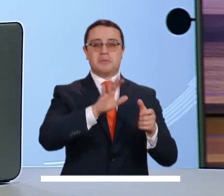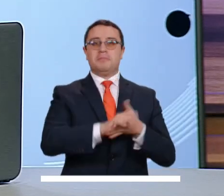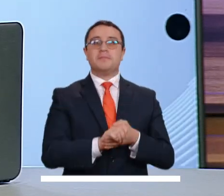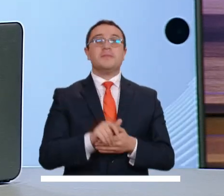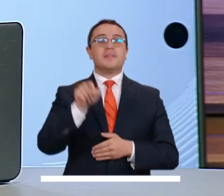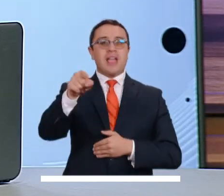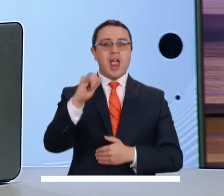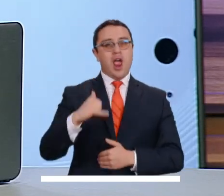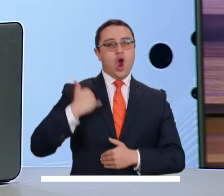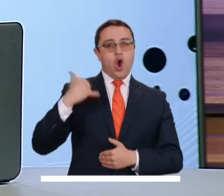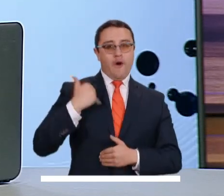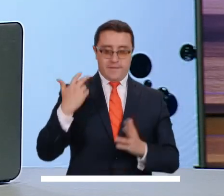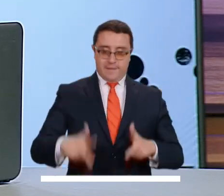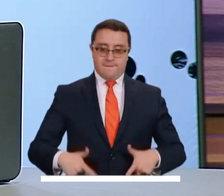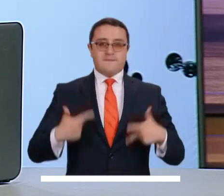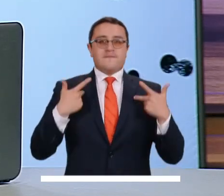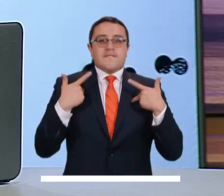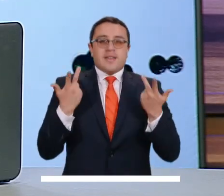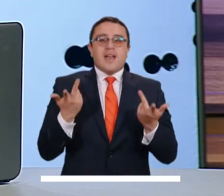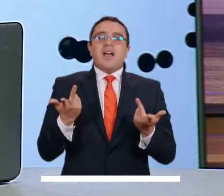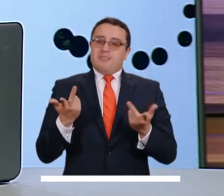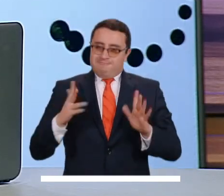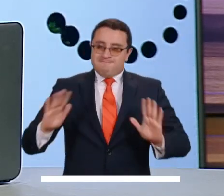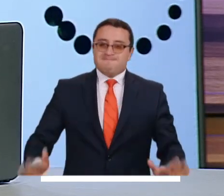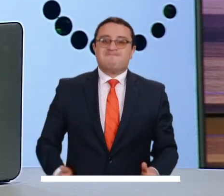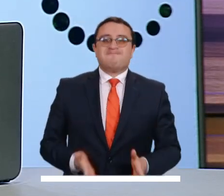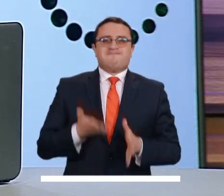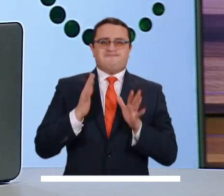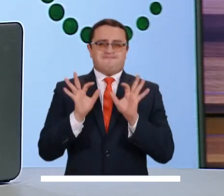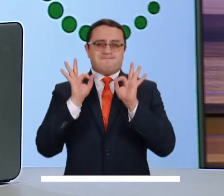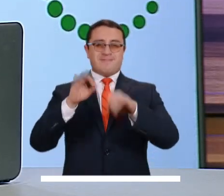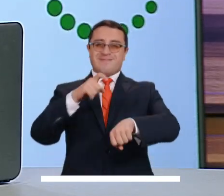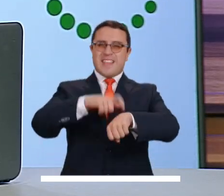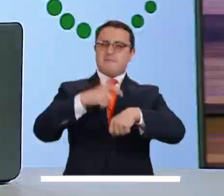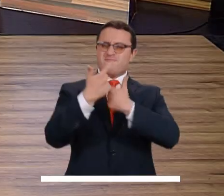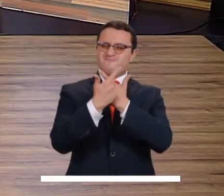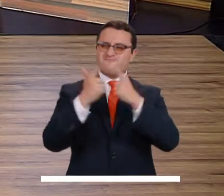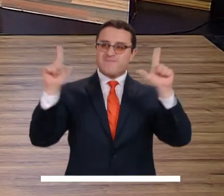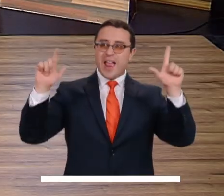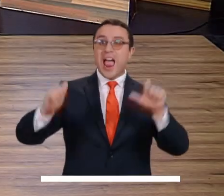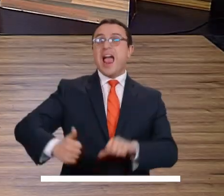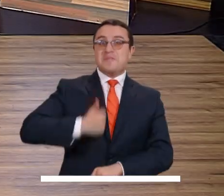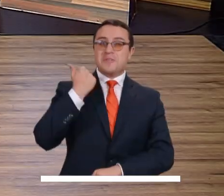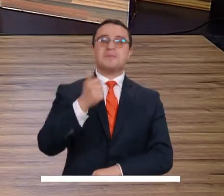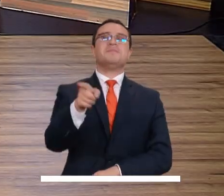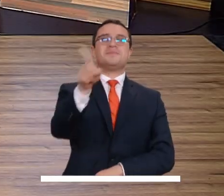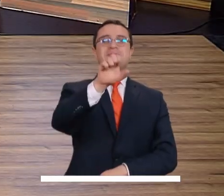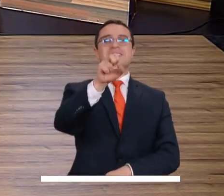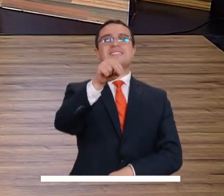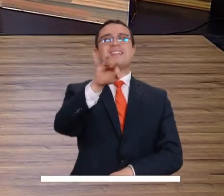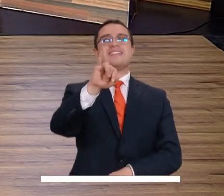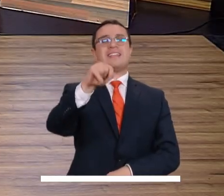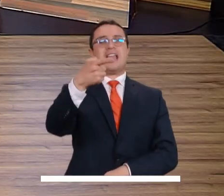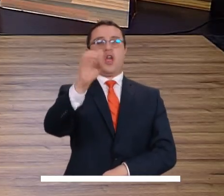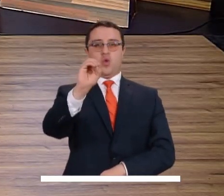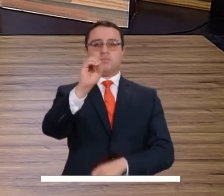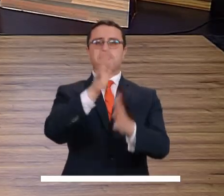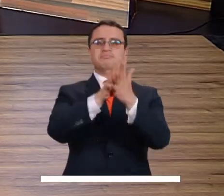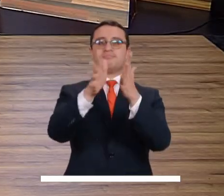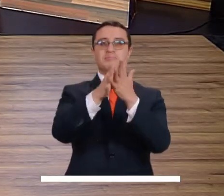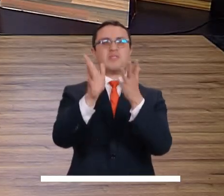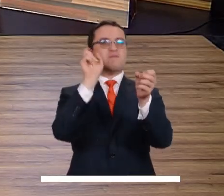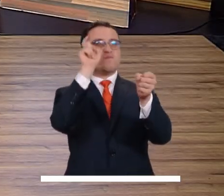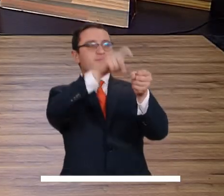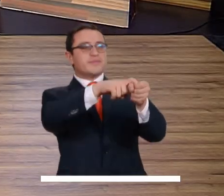encontrado un estilo de vida que los lleva a ser los mejores, aprovechando el tiempo libre. Santiago Molina nos cuenta cómo ha sido la incursión en este